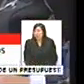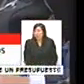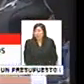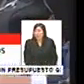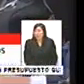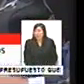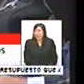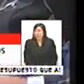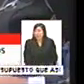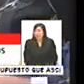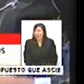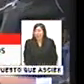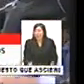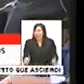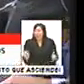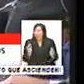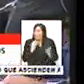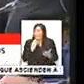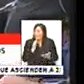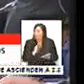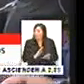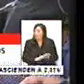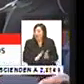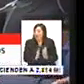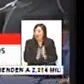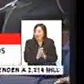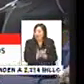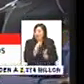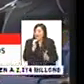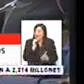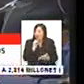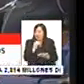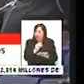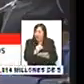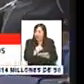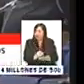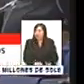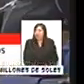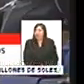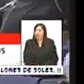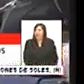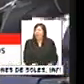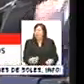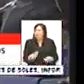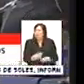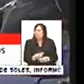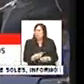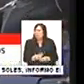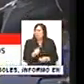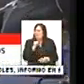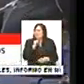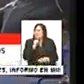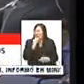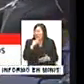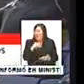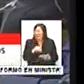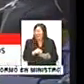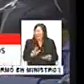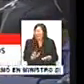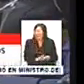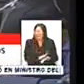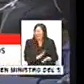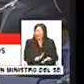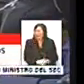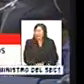deleznable si los libros tienen faltas de ortografía los libros de matemáticas tienen faltas de impresión